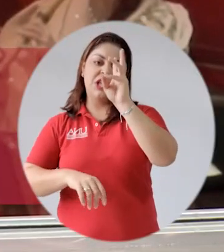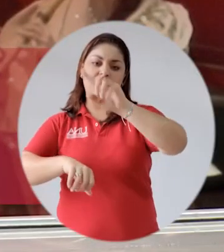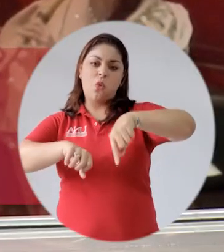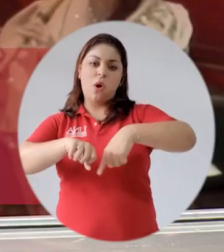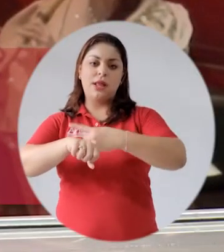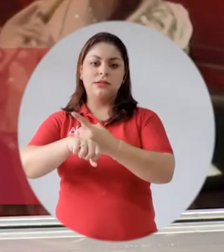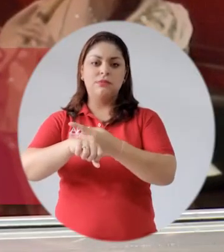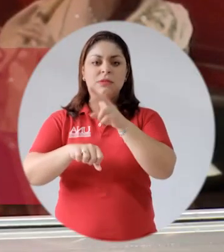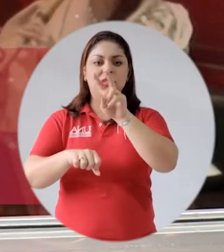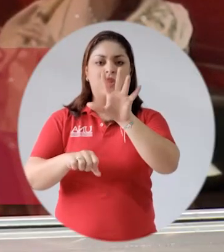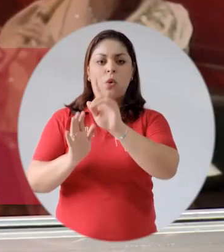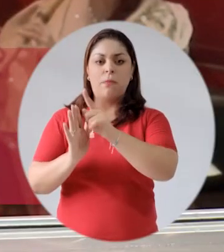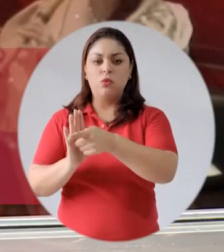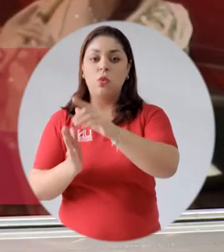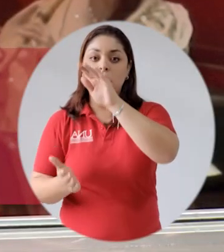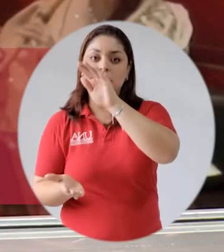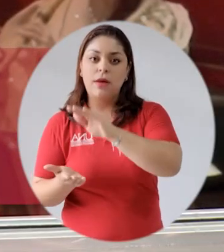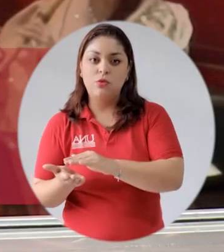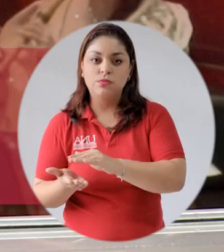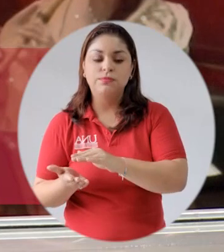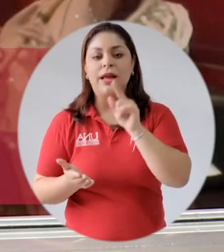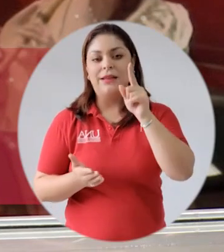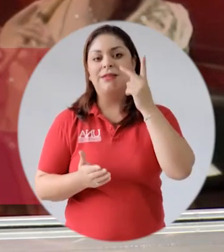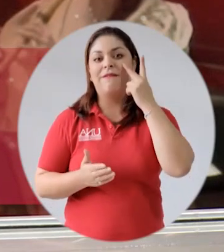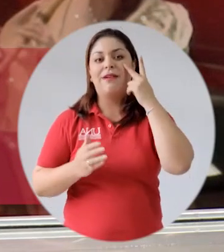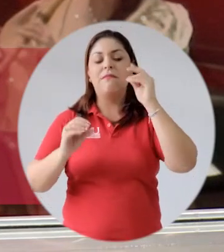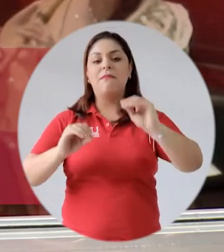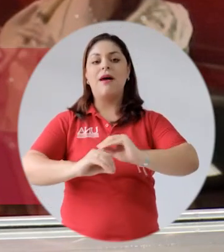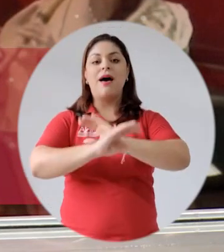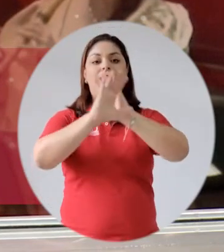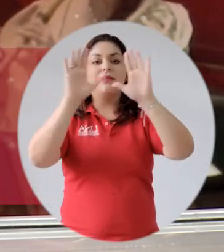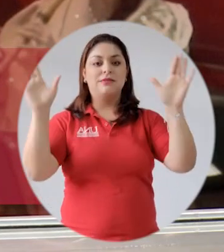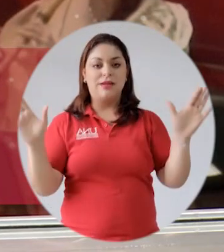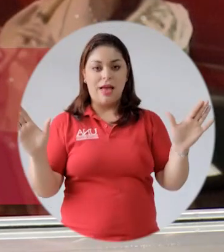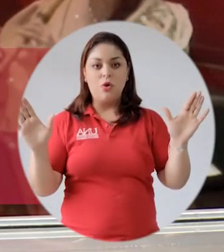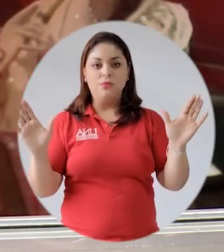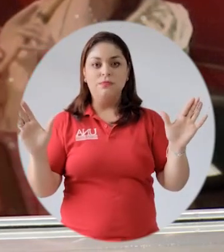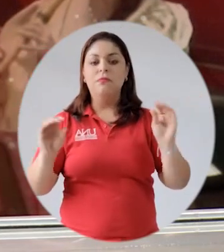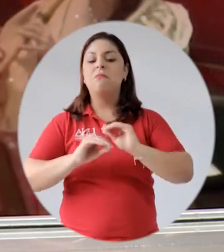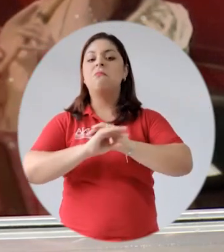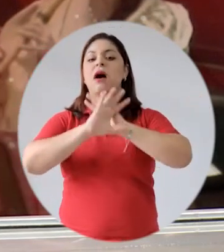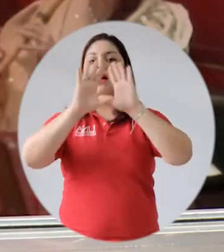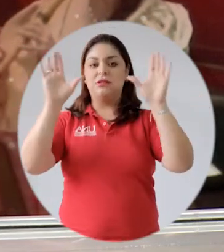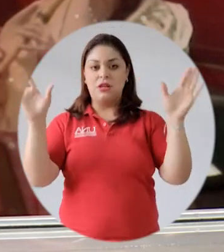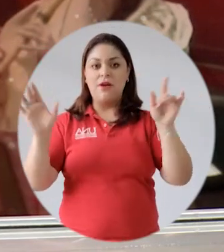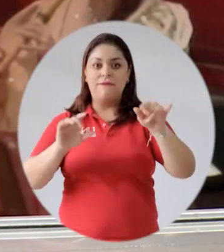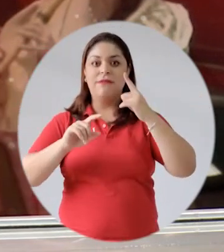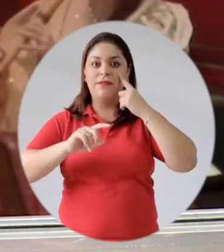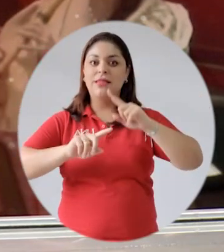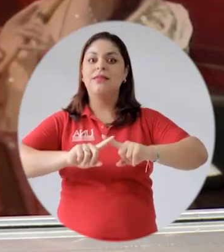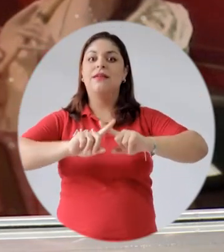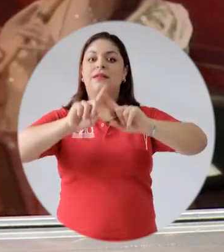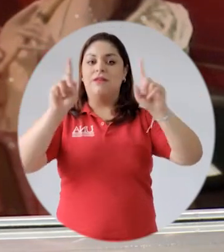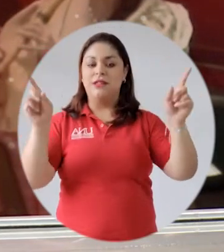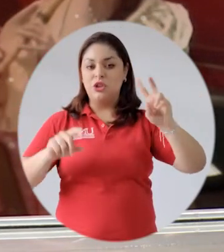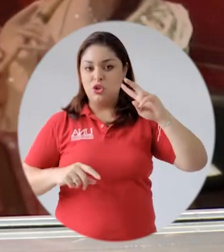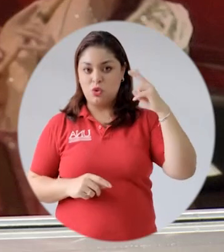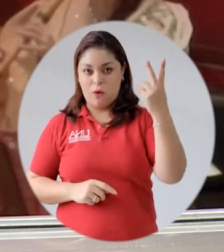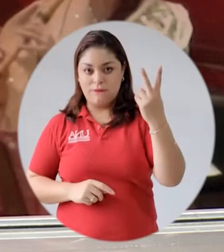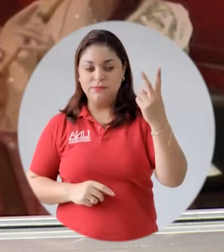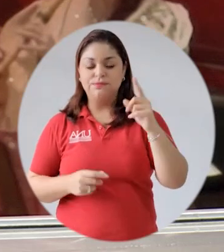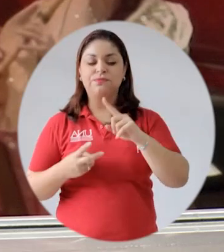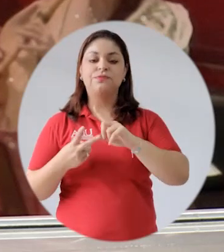98%. Ahora bien, lo que usted me preguntaba, ¿cuáles son las actividades a que dedican más tiempo? Las mujeres dedican más tiempo a